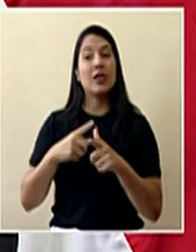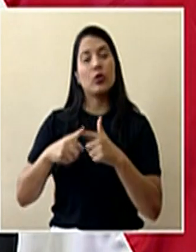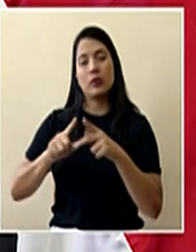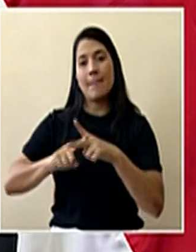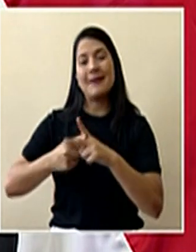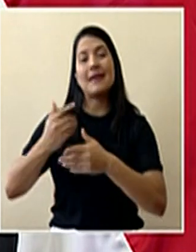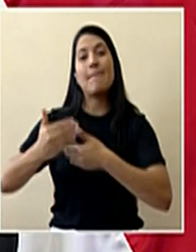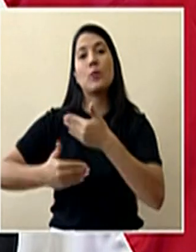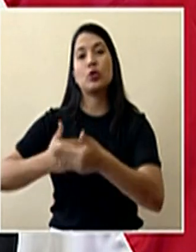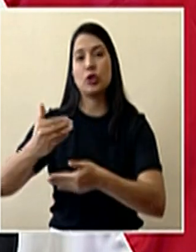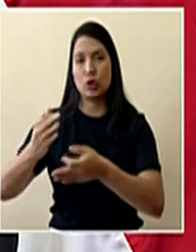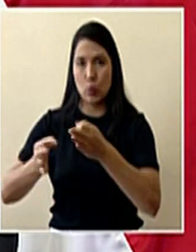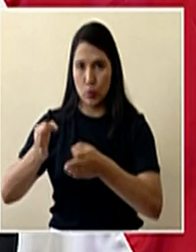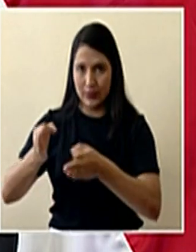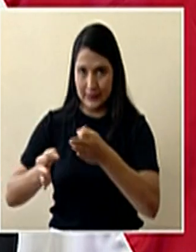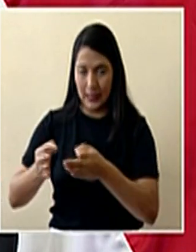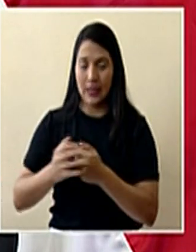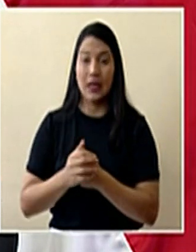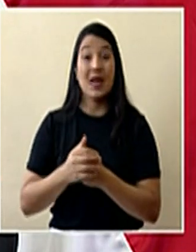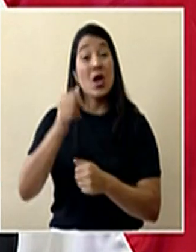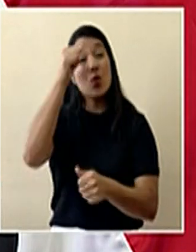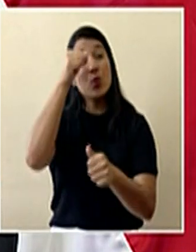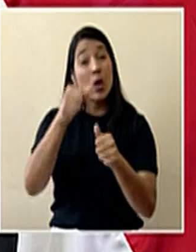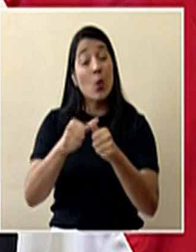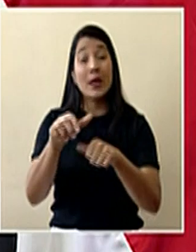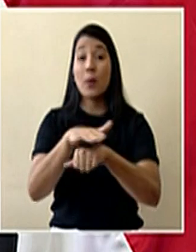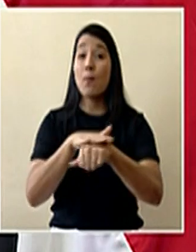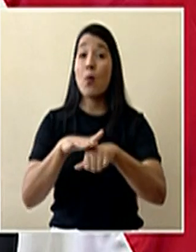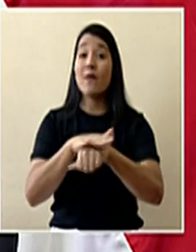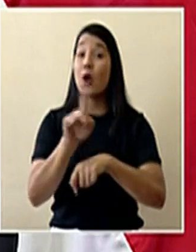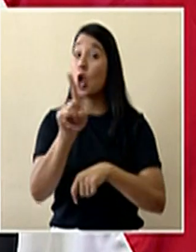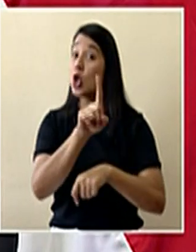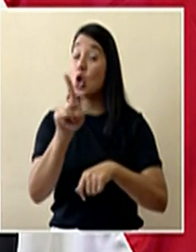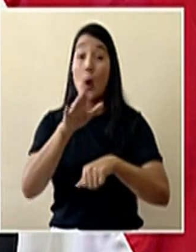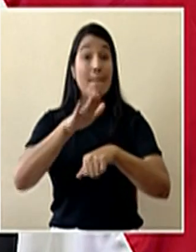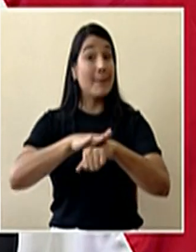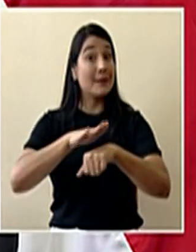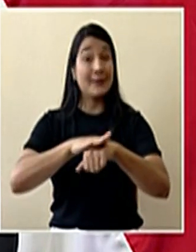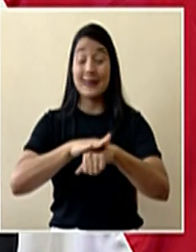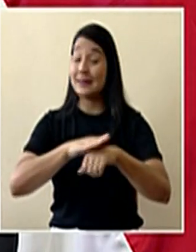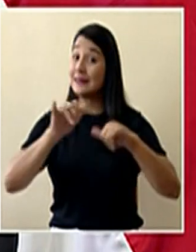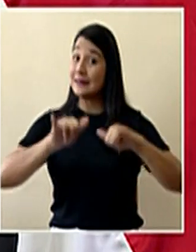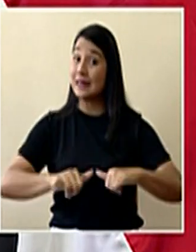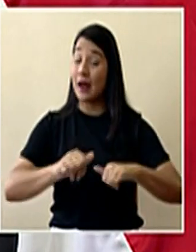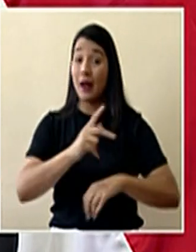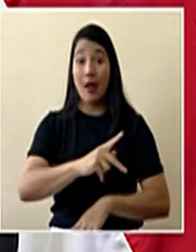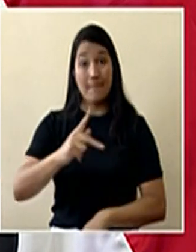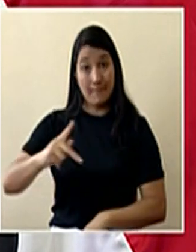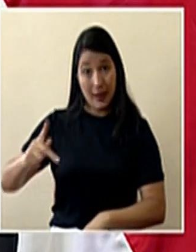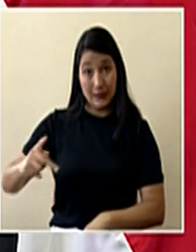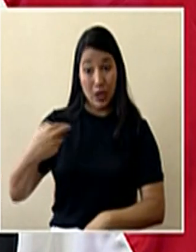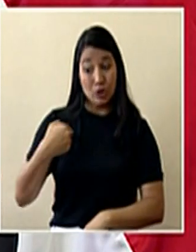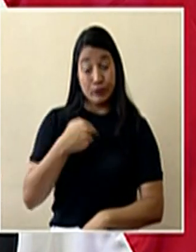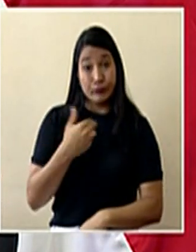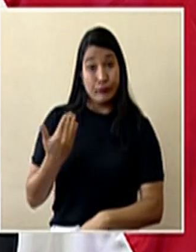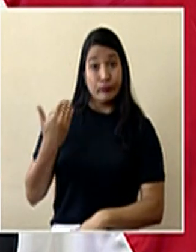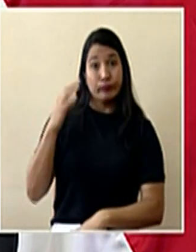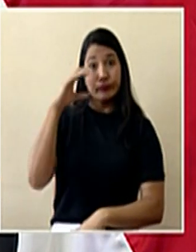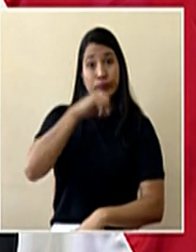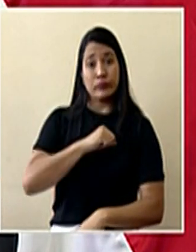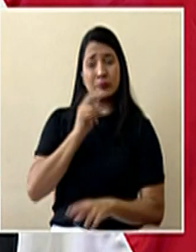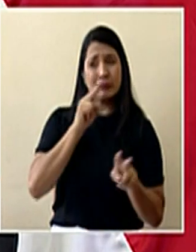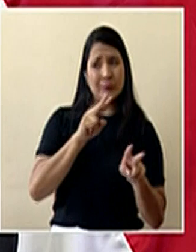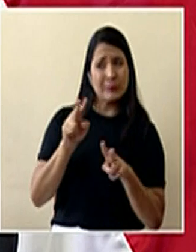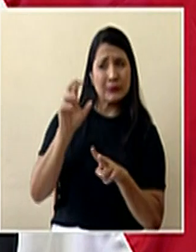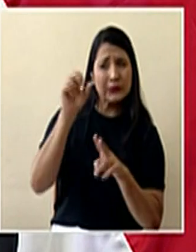penal. Recordarles, por favor, que no está permitido estar en las playas. Hemos tenido incidentes en las últimas horas donde